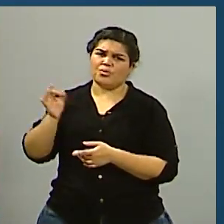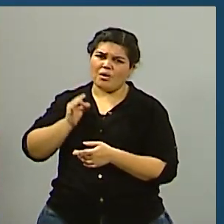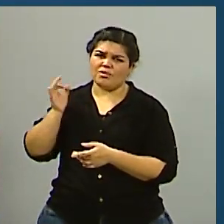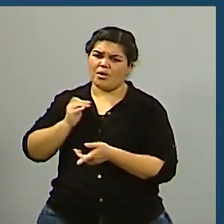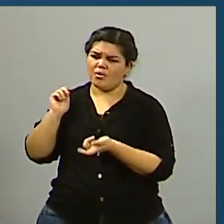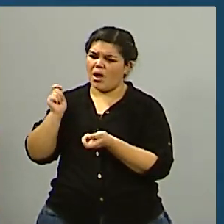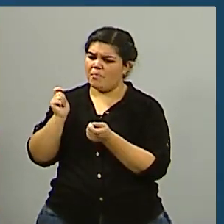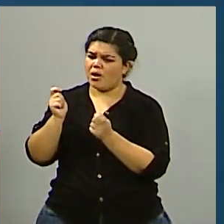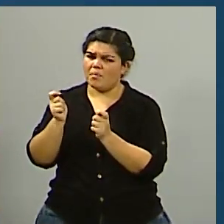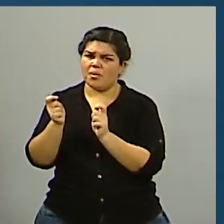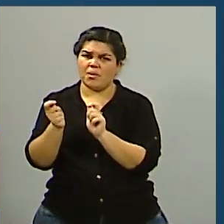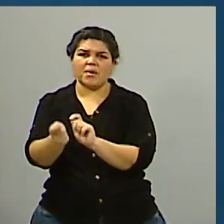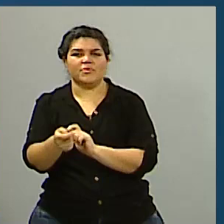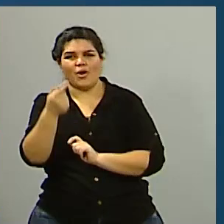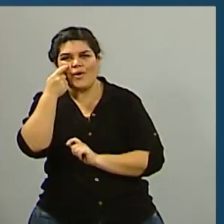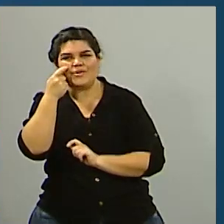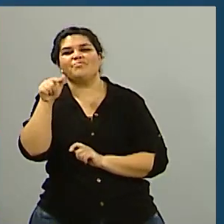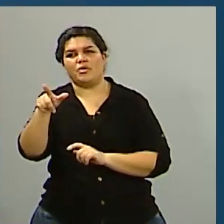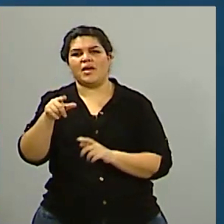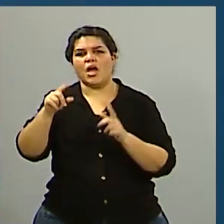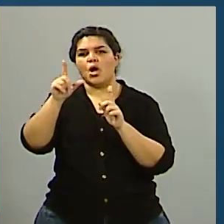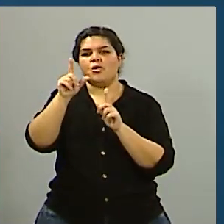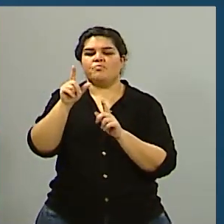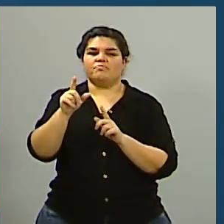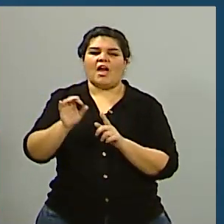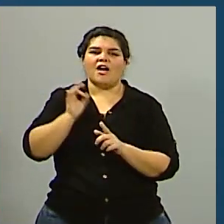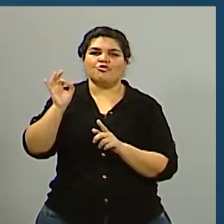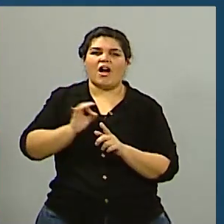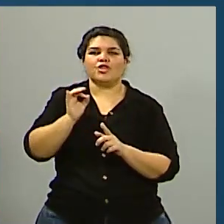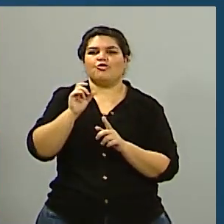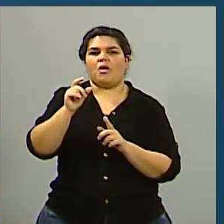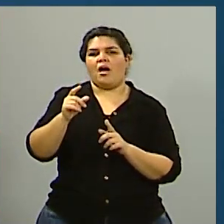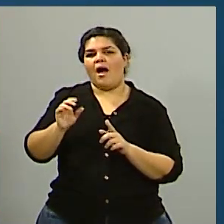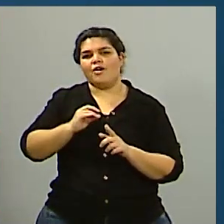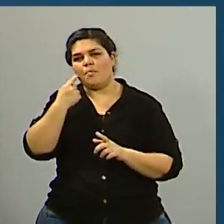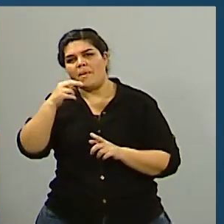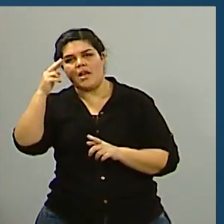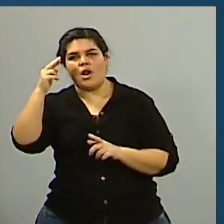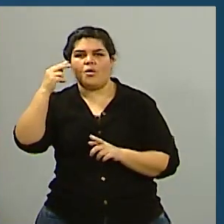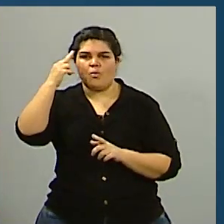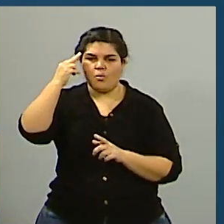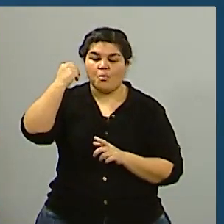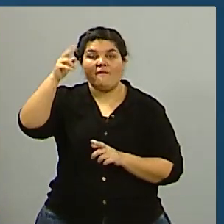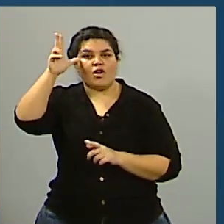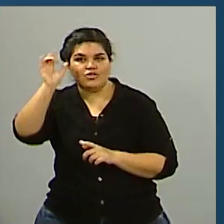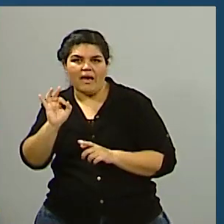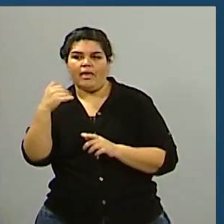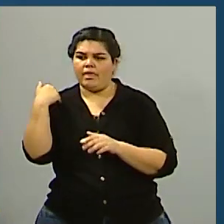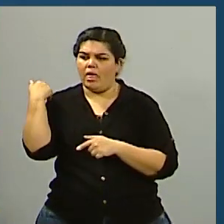hasta fechas o años en donde fue cambiando esta situación. Digo, si tiene que hacer esa comparación de